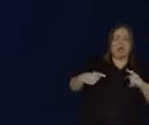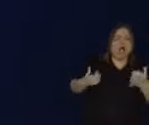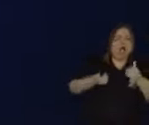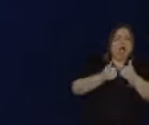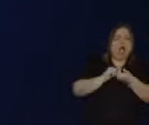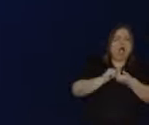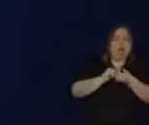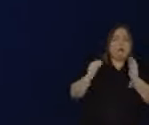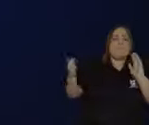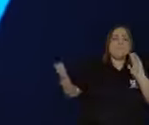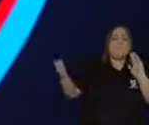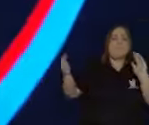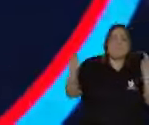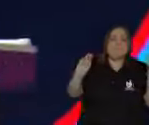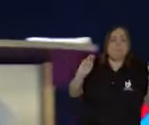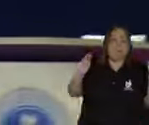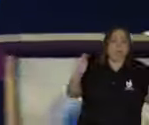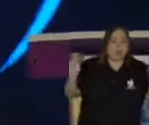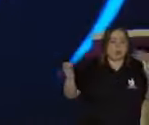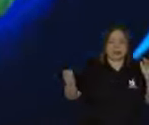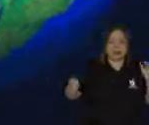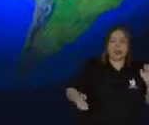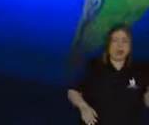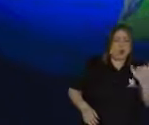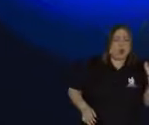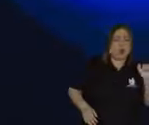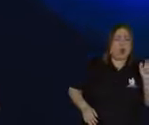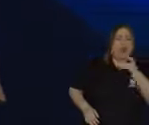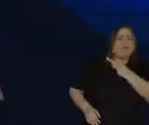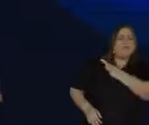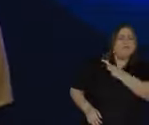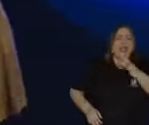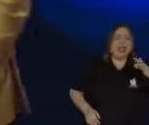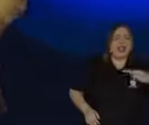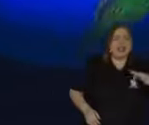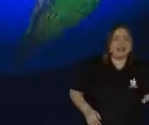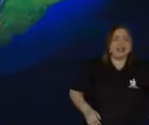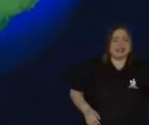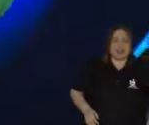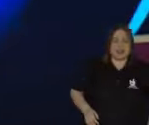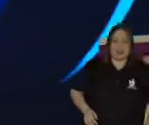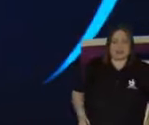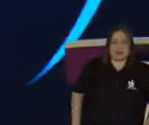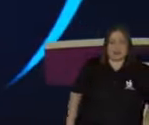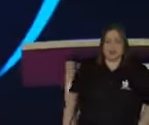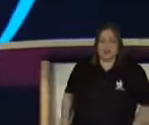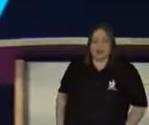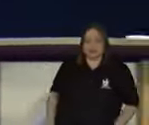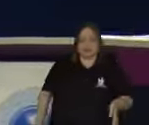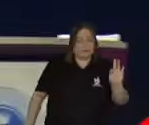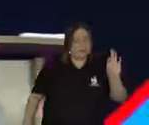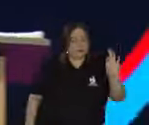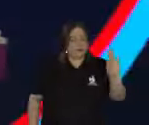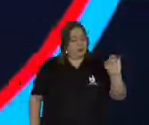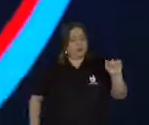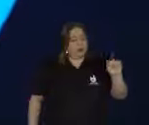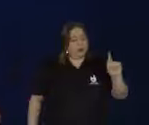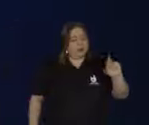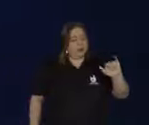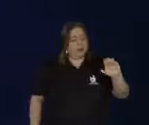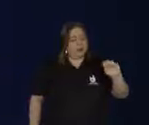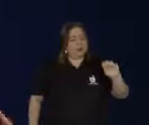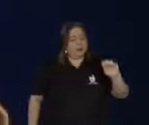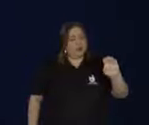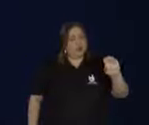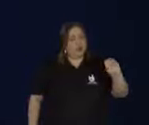apariencia. Y aunque los fariseos en su momento eran un movimiento de restauración bíblica de las escrituras y ofrendaban y